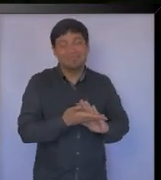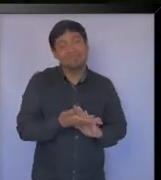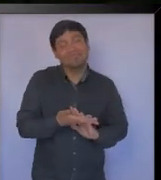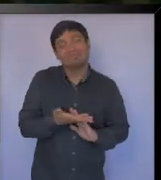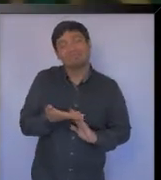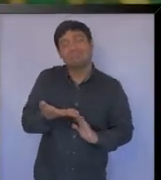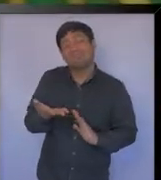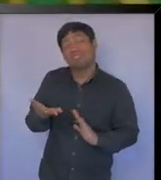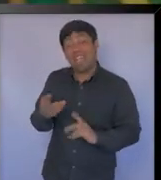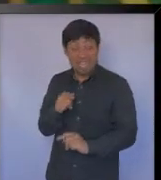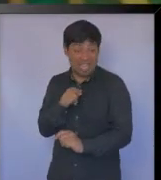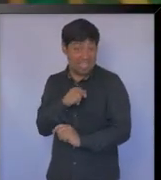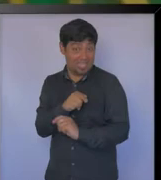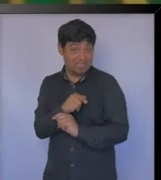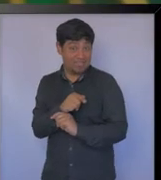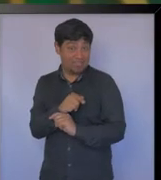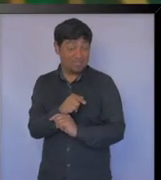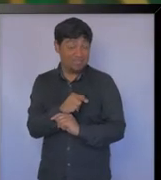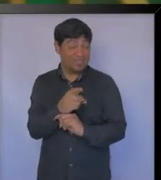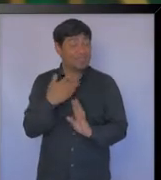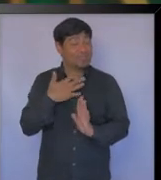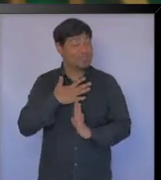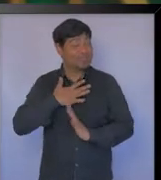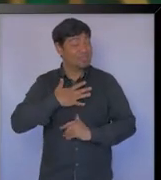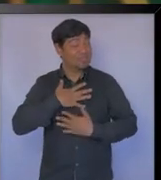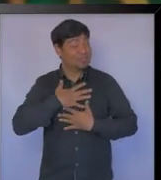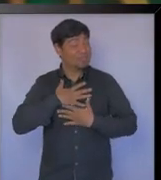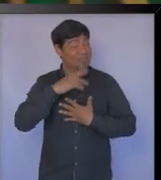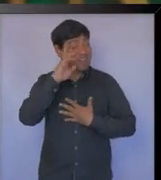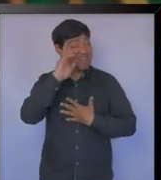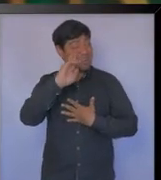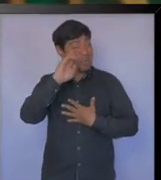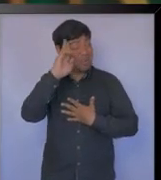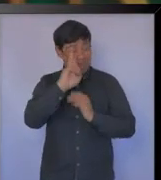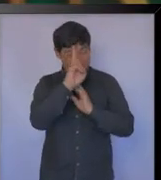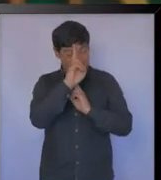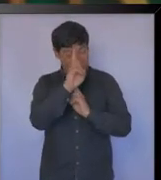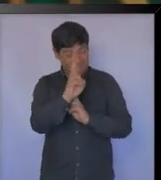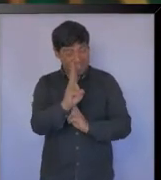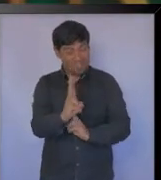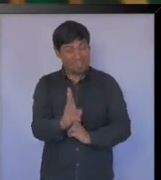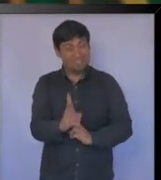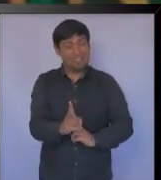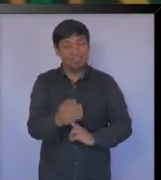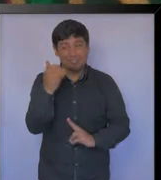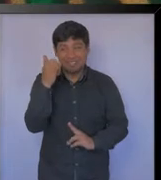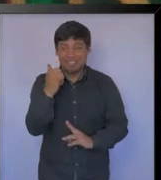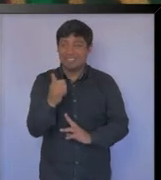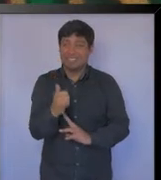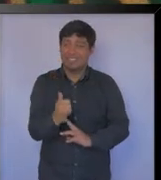Son los momentos que atesoro con el alma.